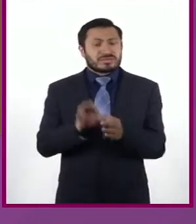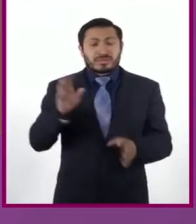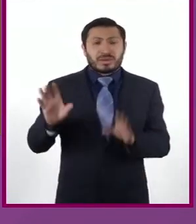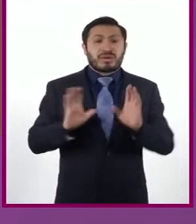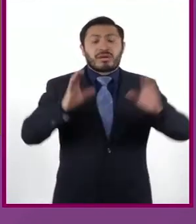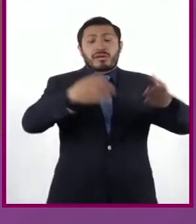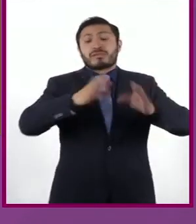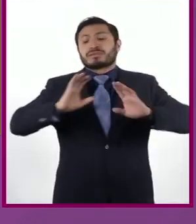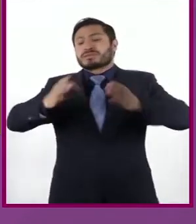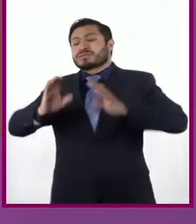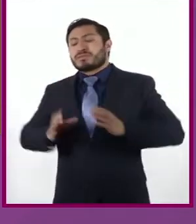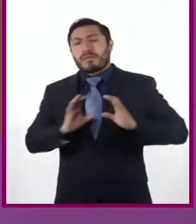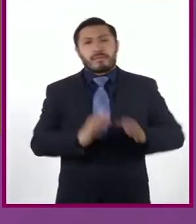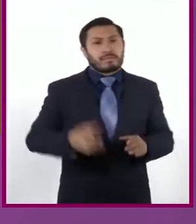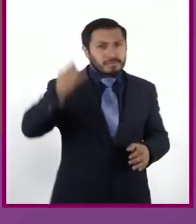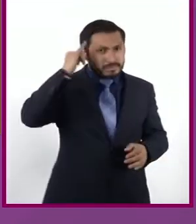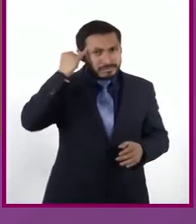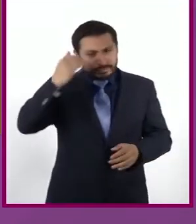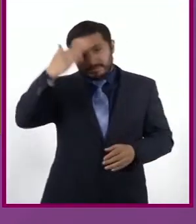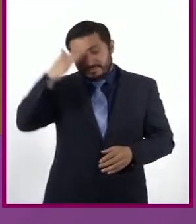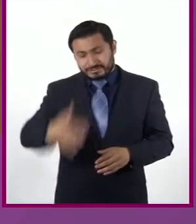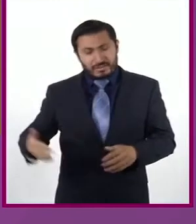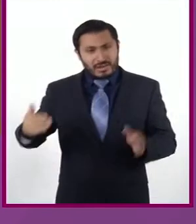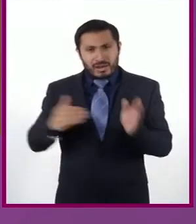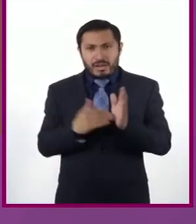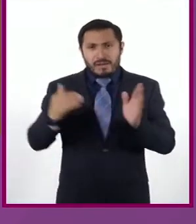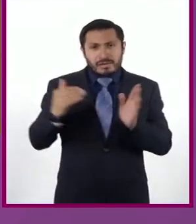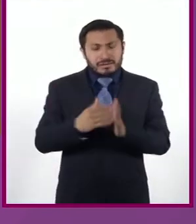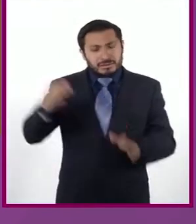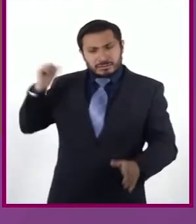comunidades indígenas. Los saberes milenarios de cada